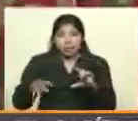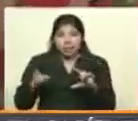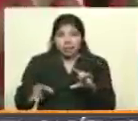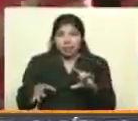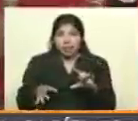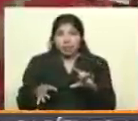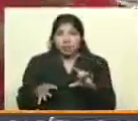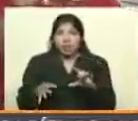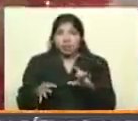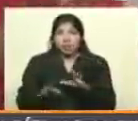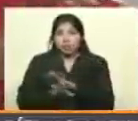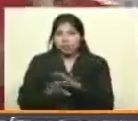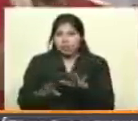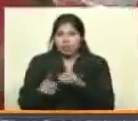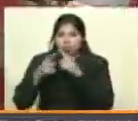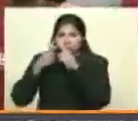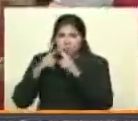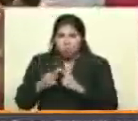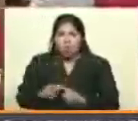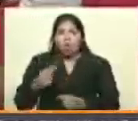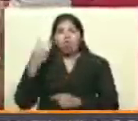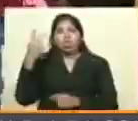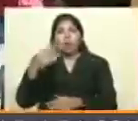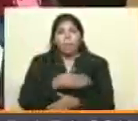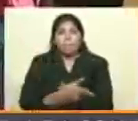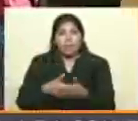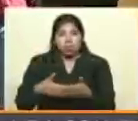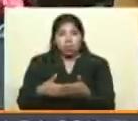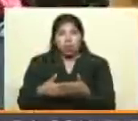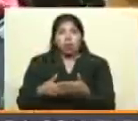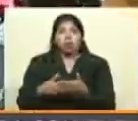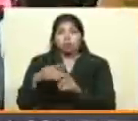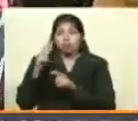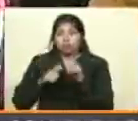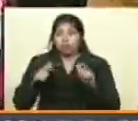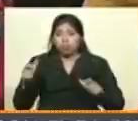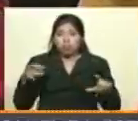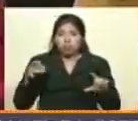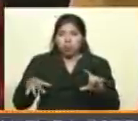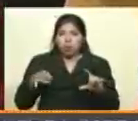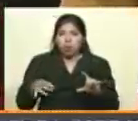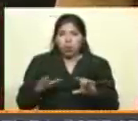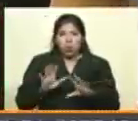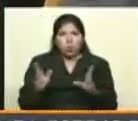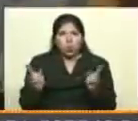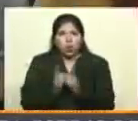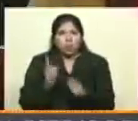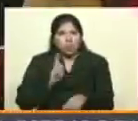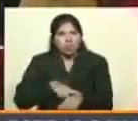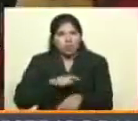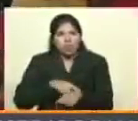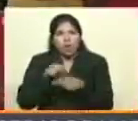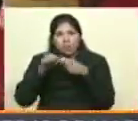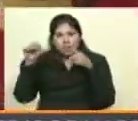de Venezuela ya registra 2 millones de militantes en tan solo 3 semanas.